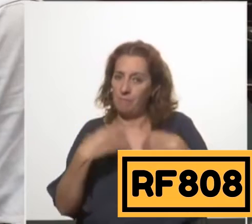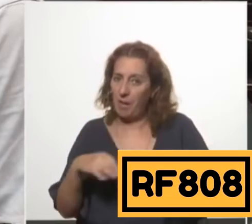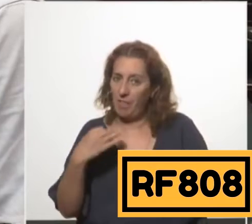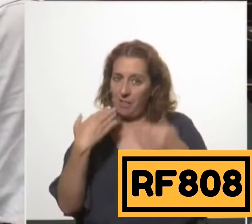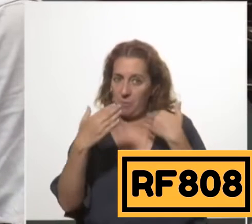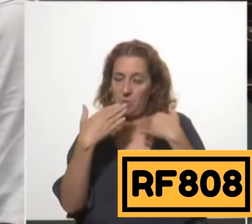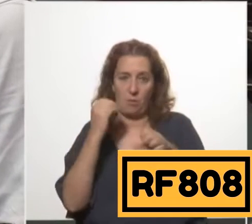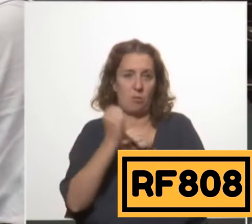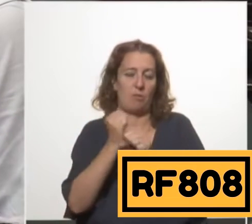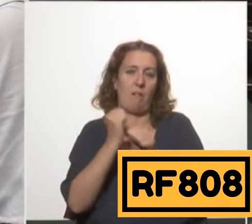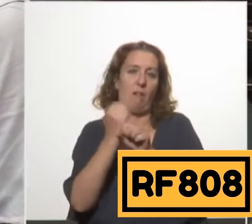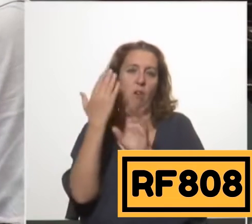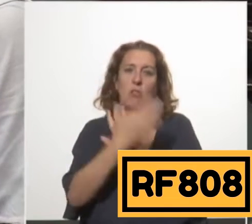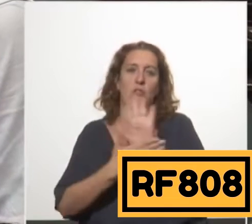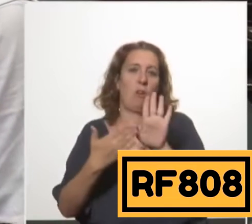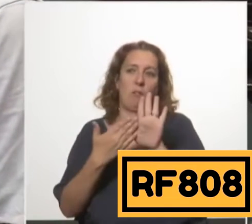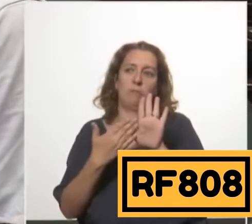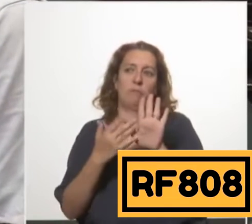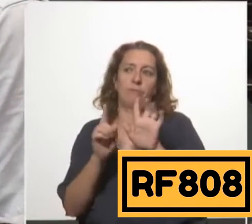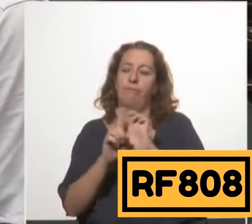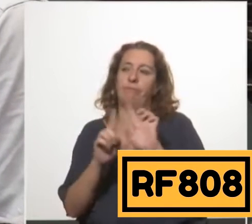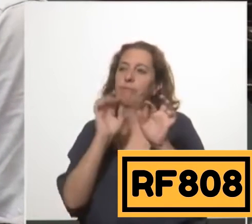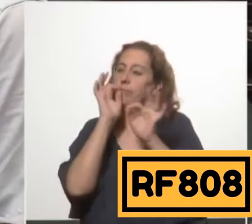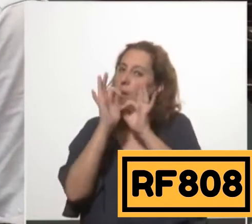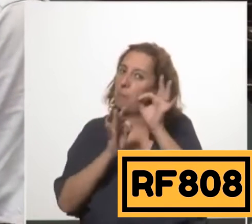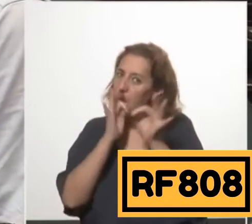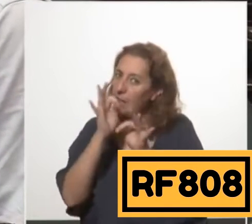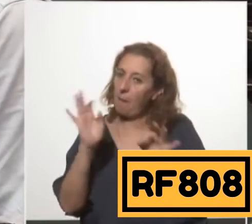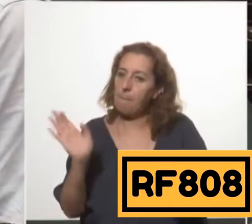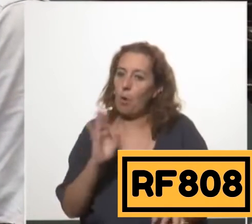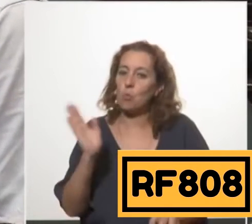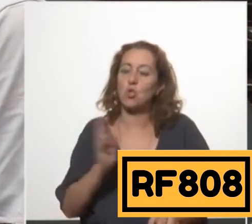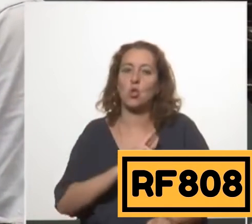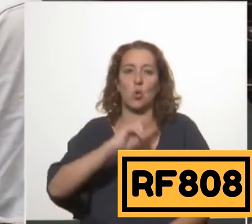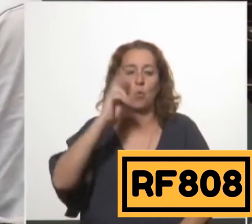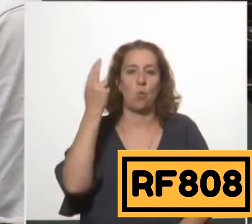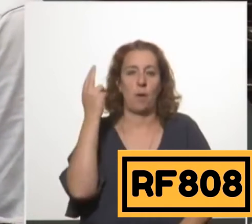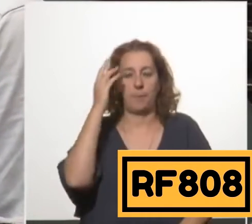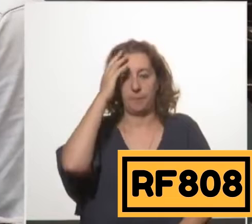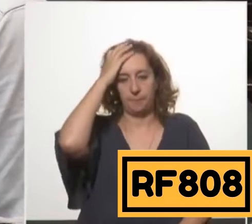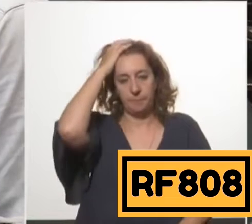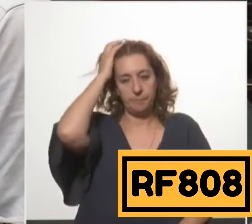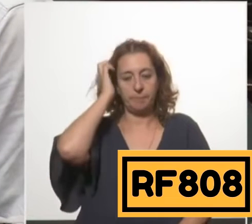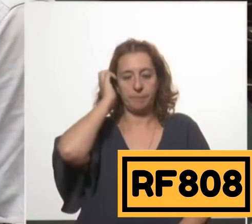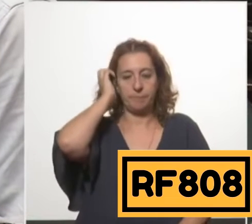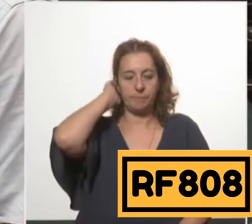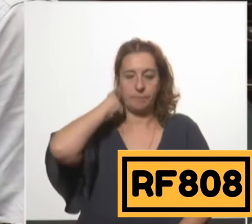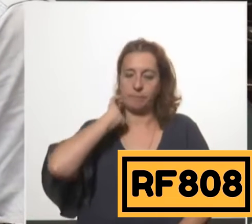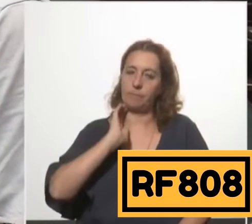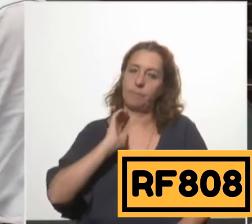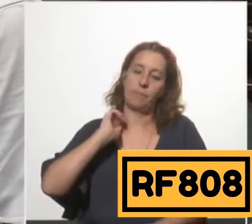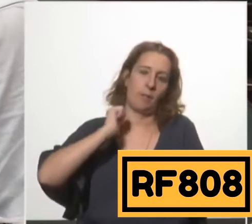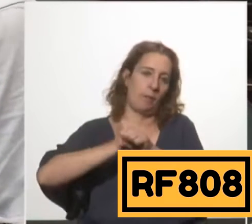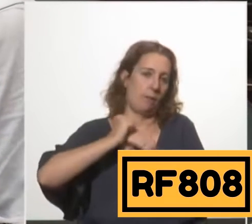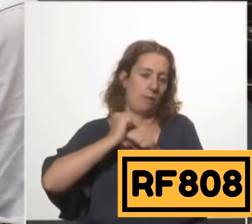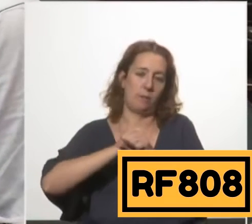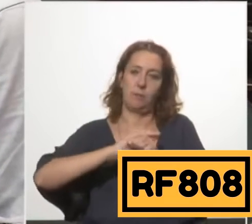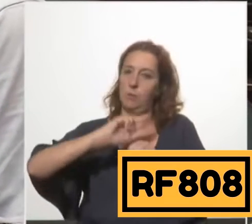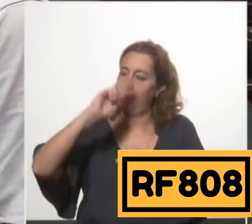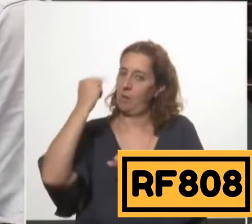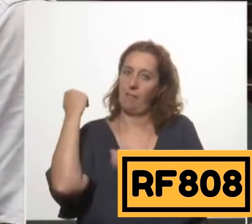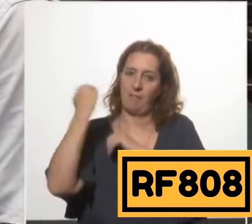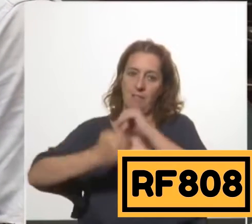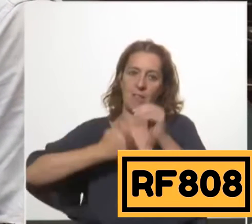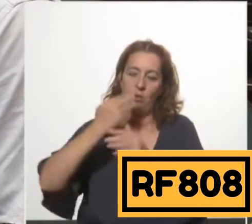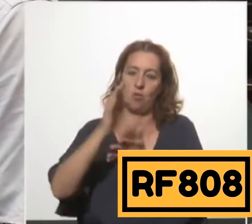nacional. Uno no explica la producción del Uruguay, la malla de trabajo del Uruguay, el desarrollo de